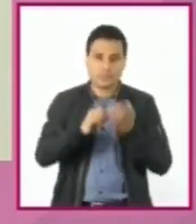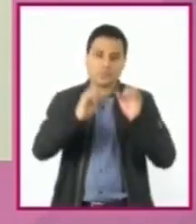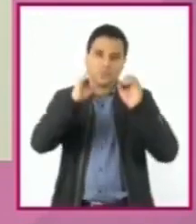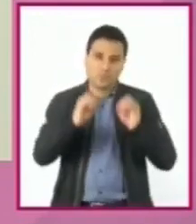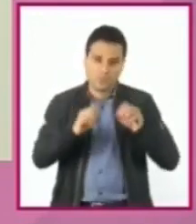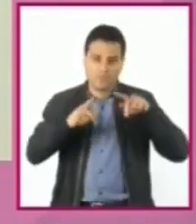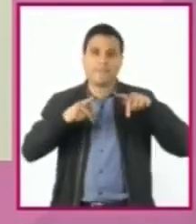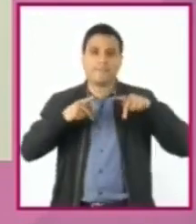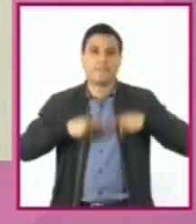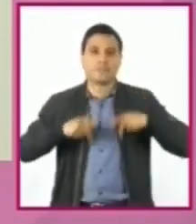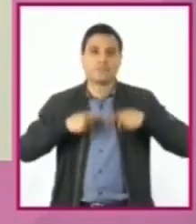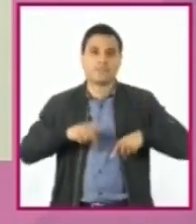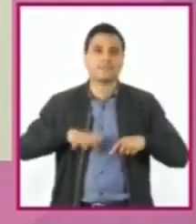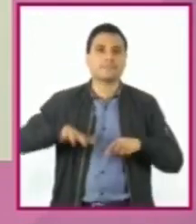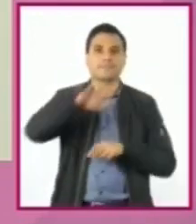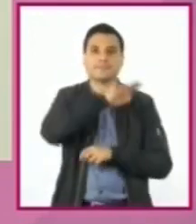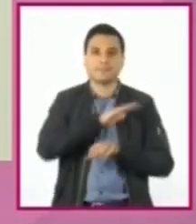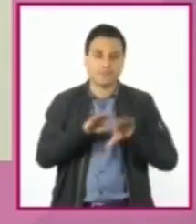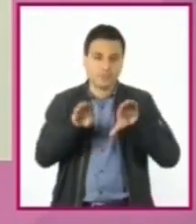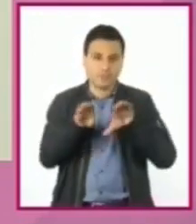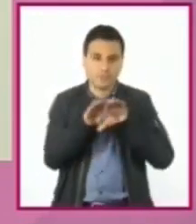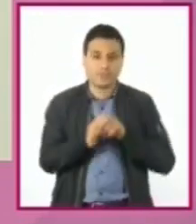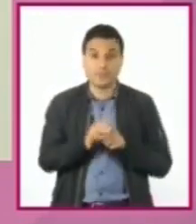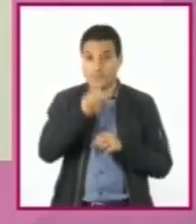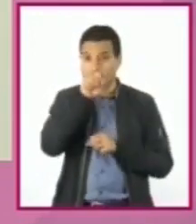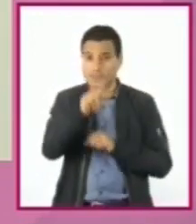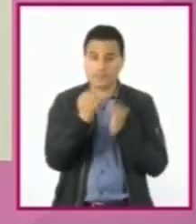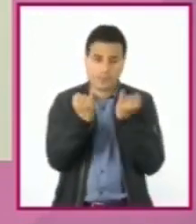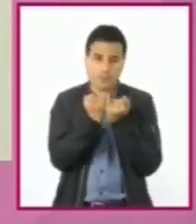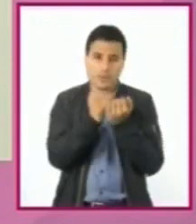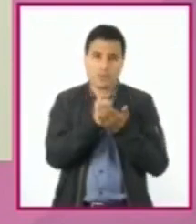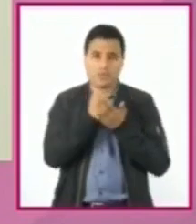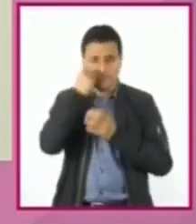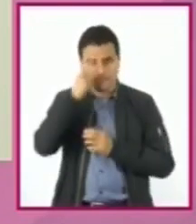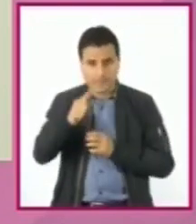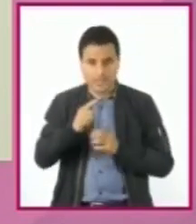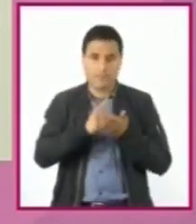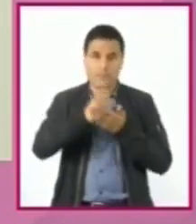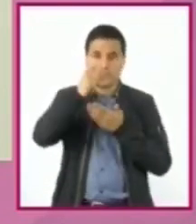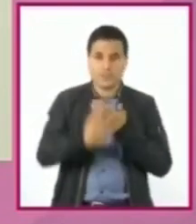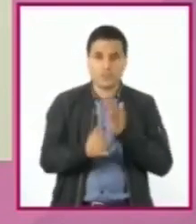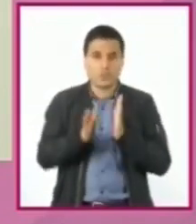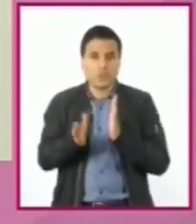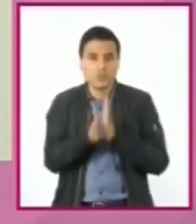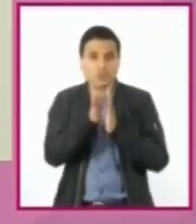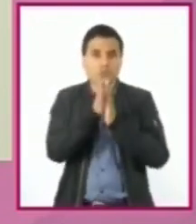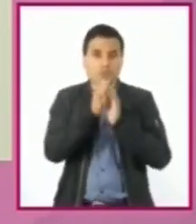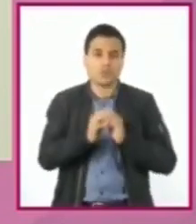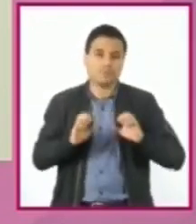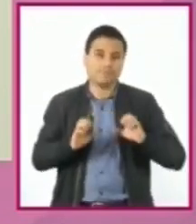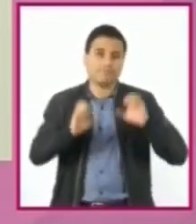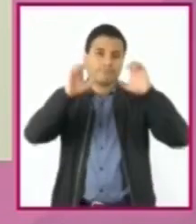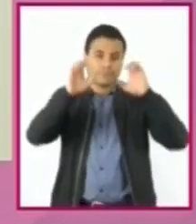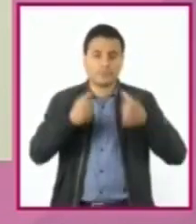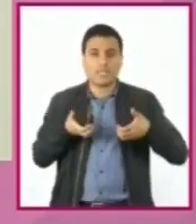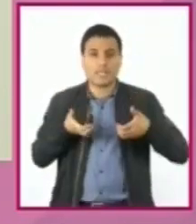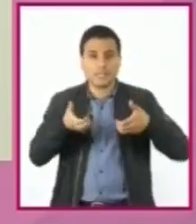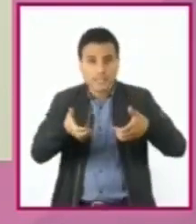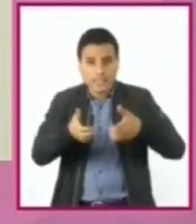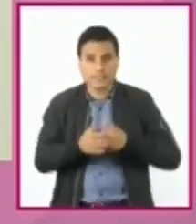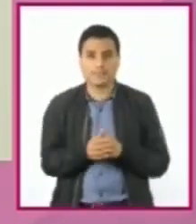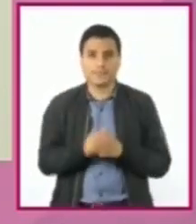social. También son útiles en proyectos de construcción y conservación de obras de infraestructura, como